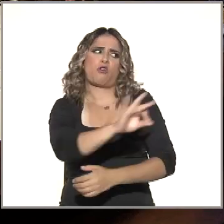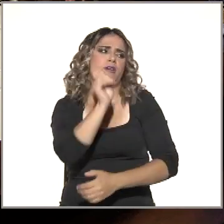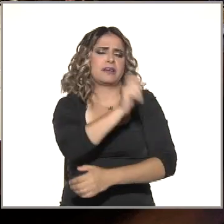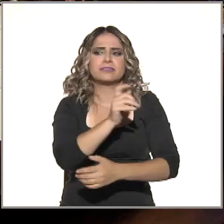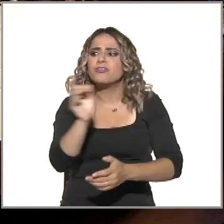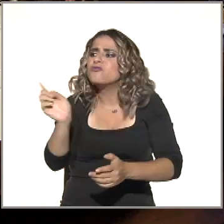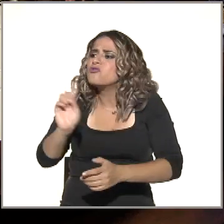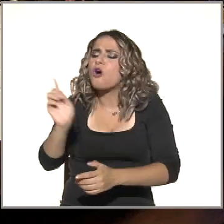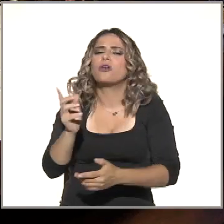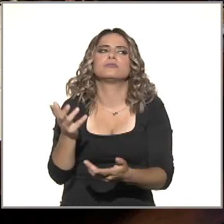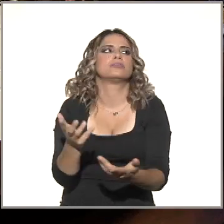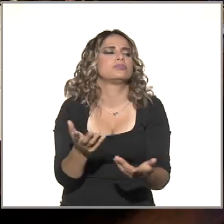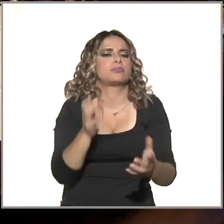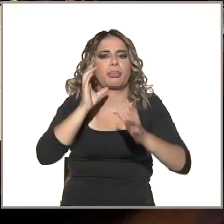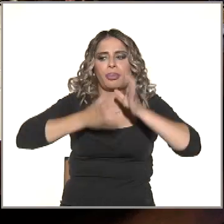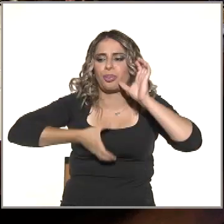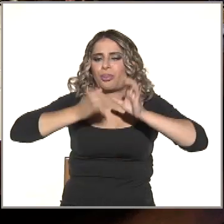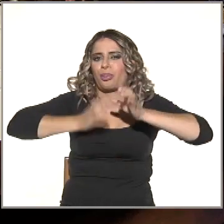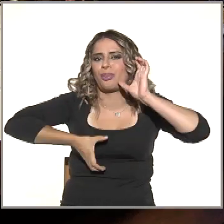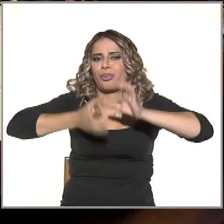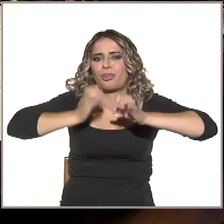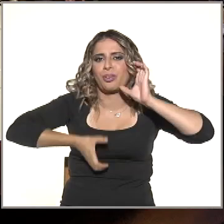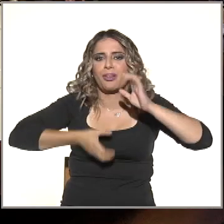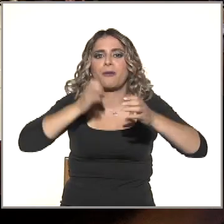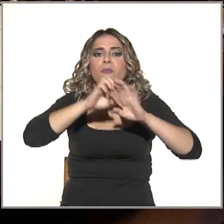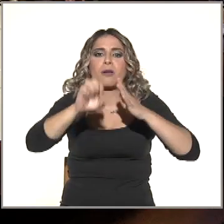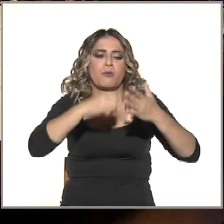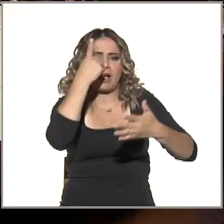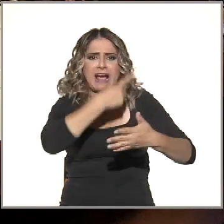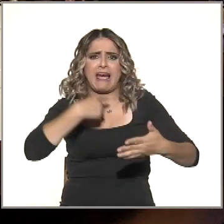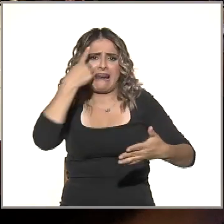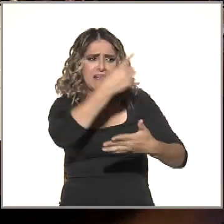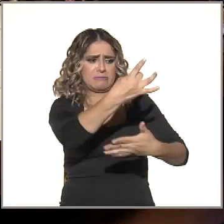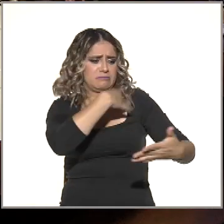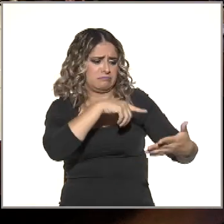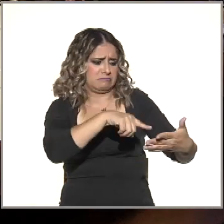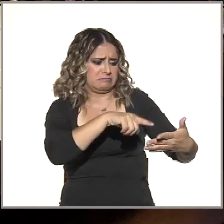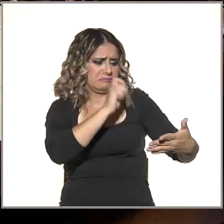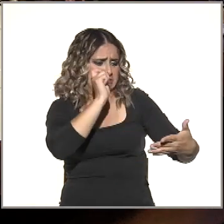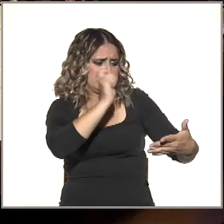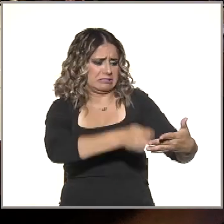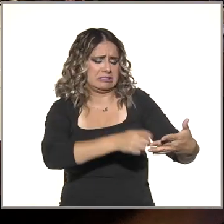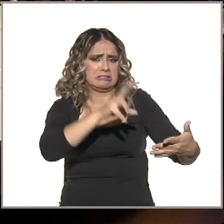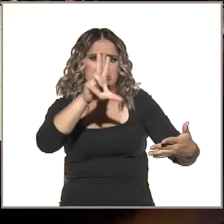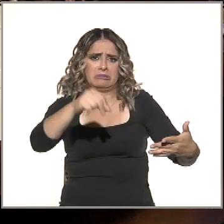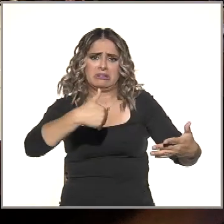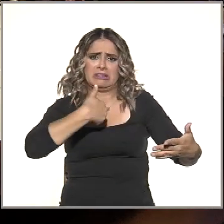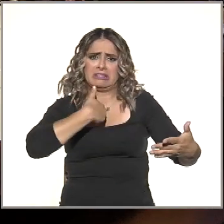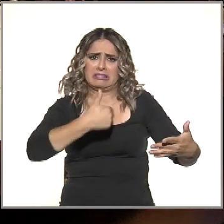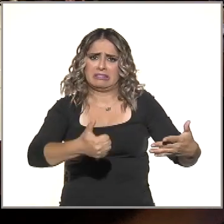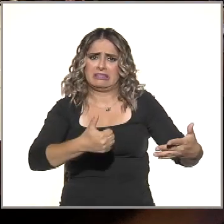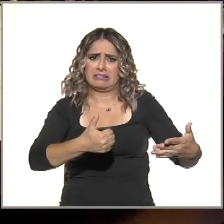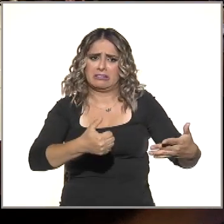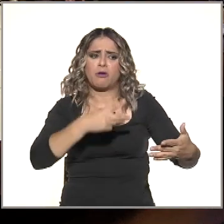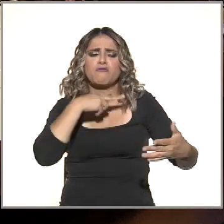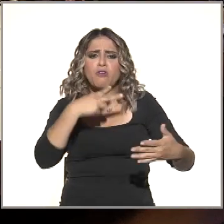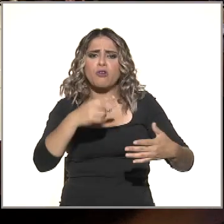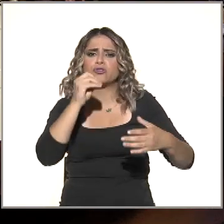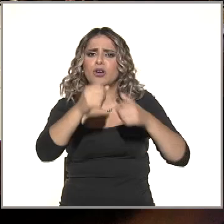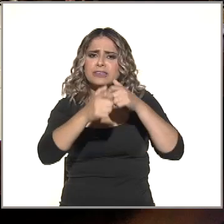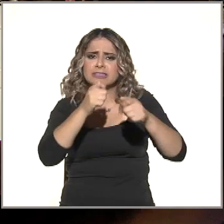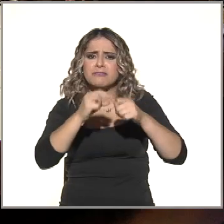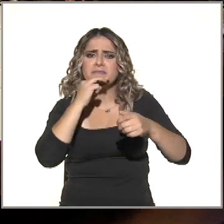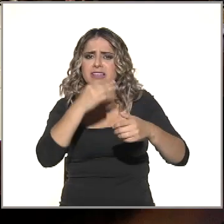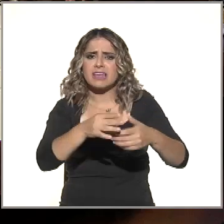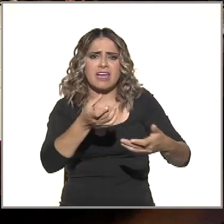Yo me he preguntado 1000 veces, ¿y qué quiere decir? O que no hay tono de voz que acompañe. Sí, o que no hay tono de voz. Más bien eso lo que hace es